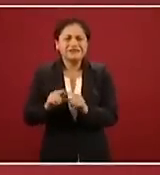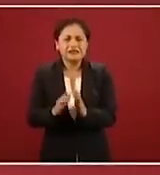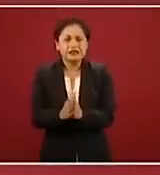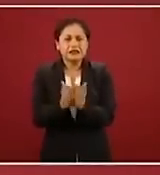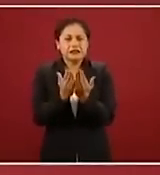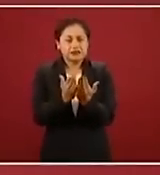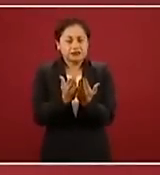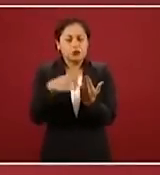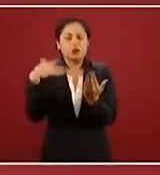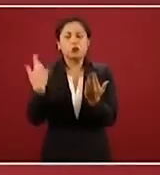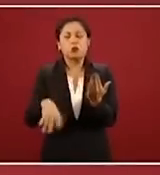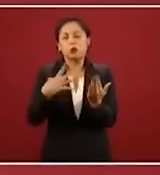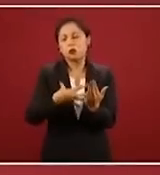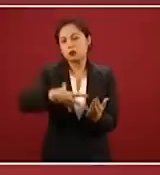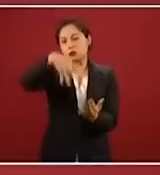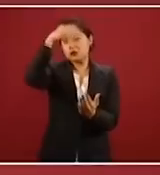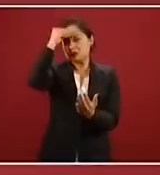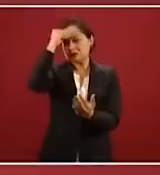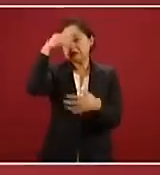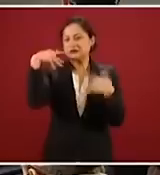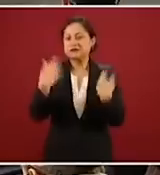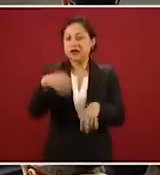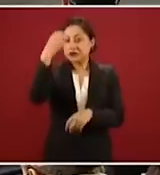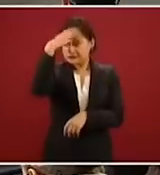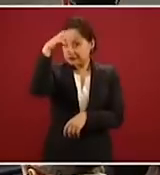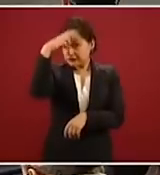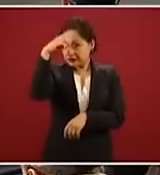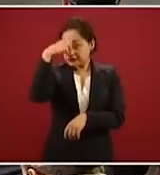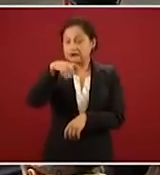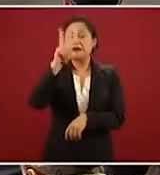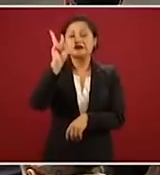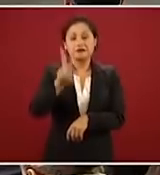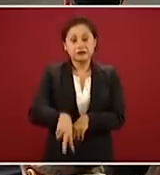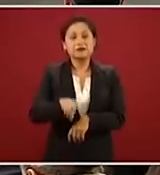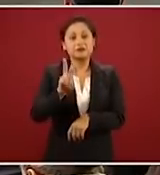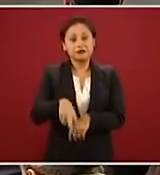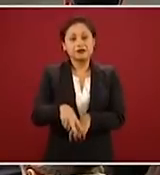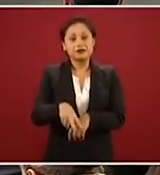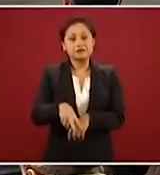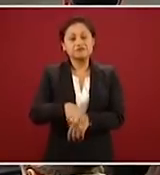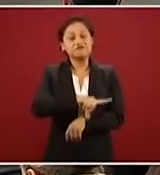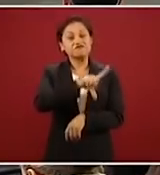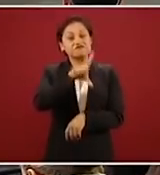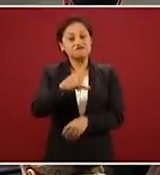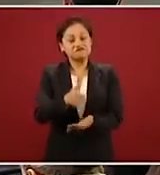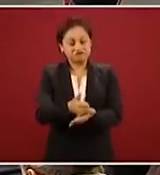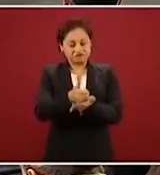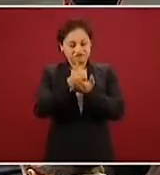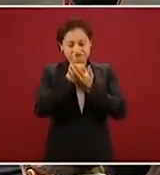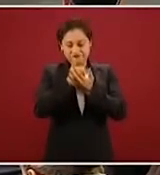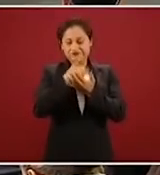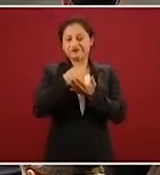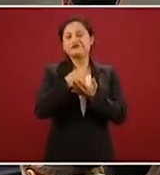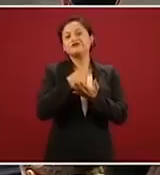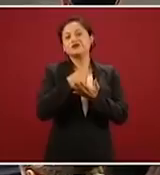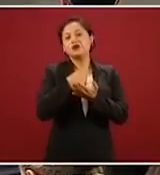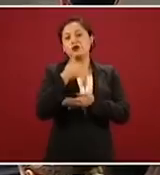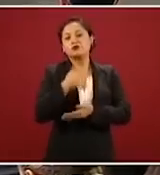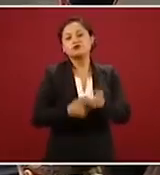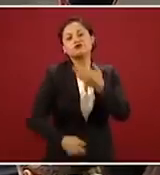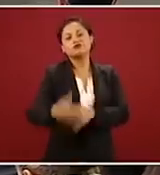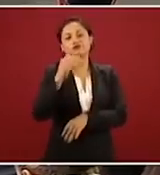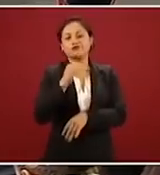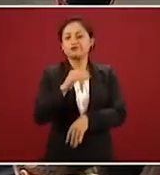libros! Que precisamente me motivaron a seguir